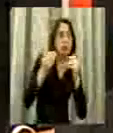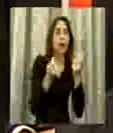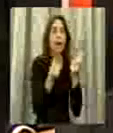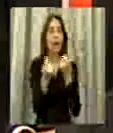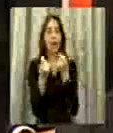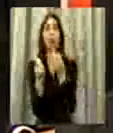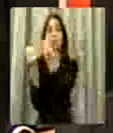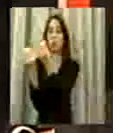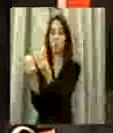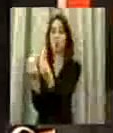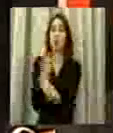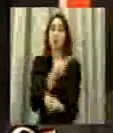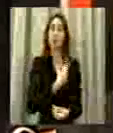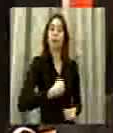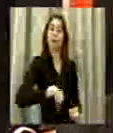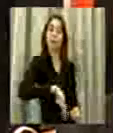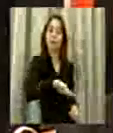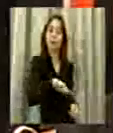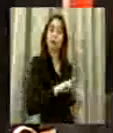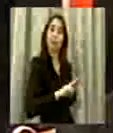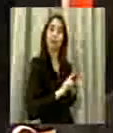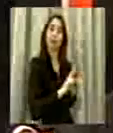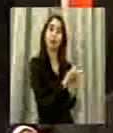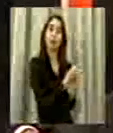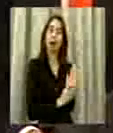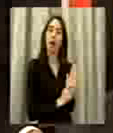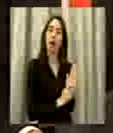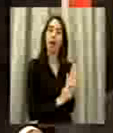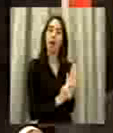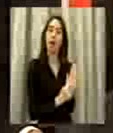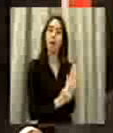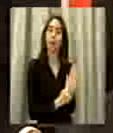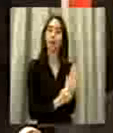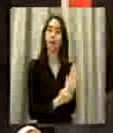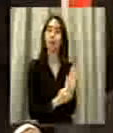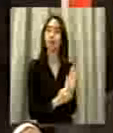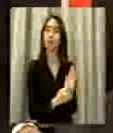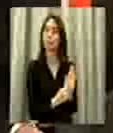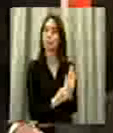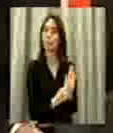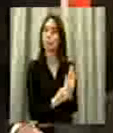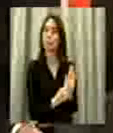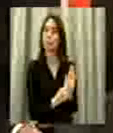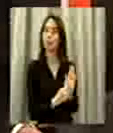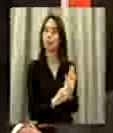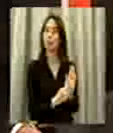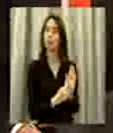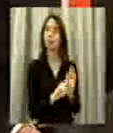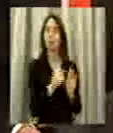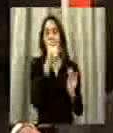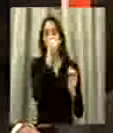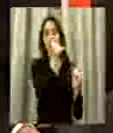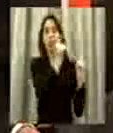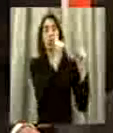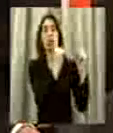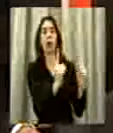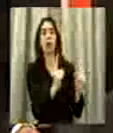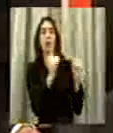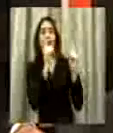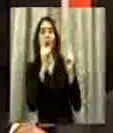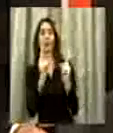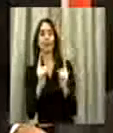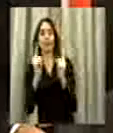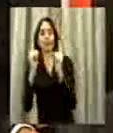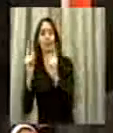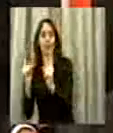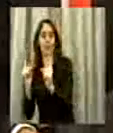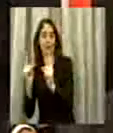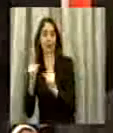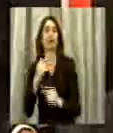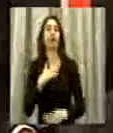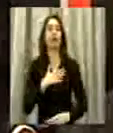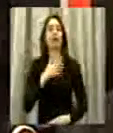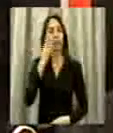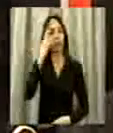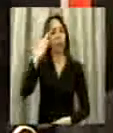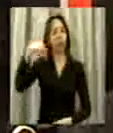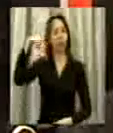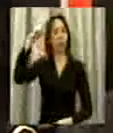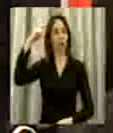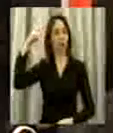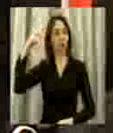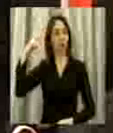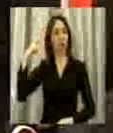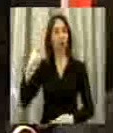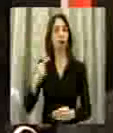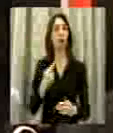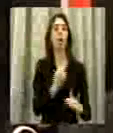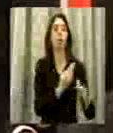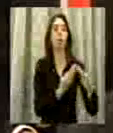pero nosotros hacemos proyecciones en forma espaciada. Y quiero recordar cuando nosotros entramos